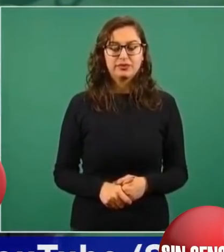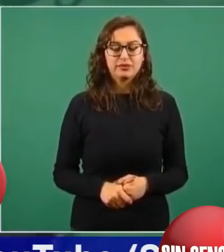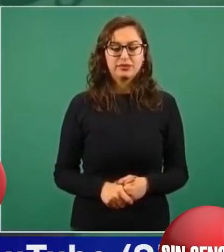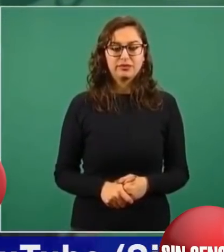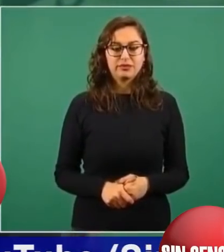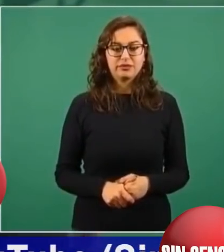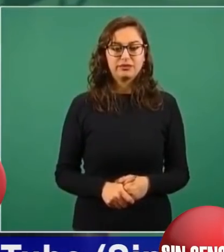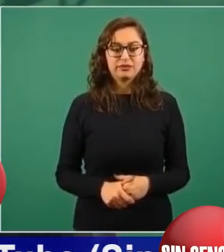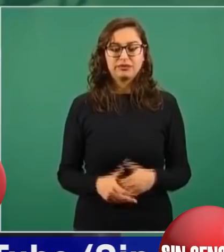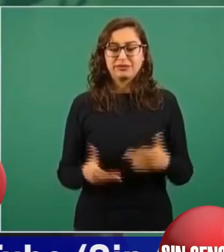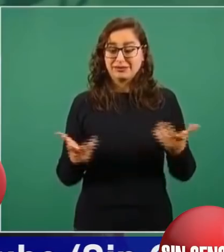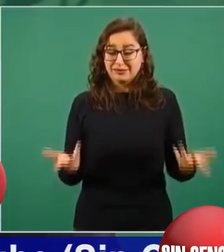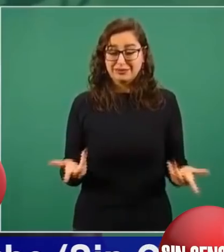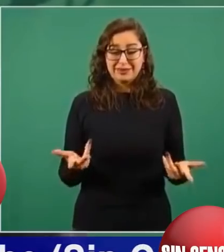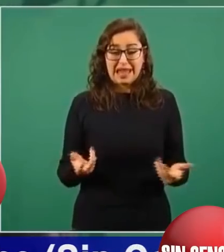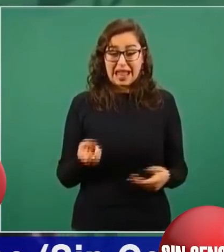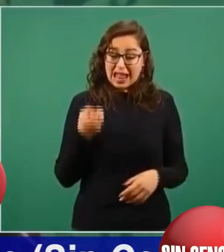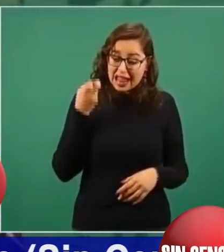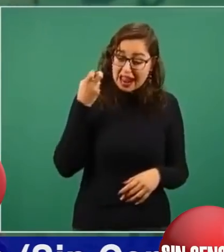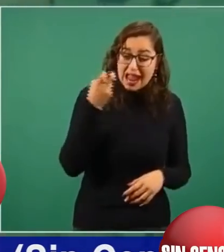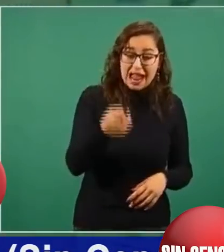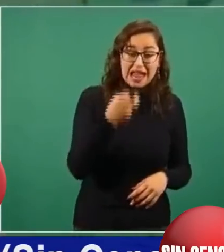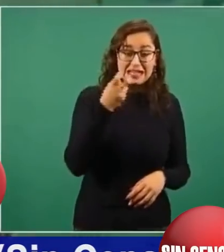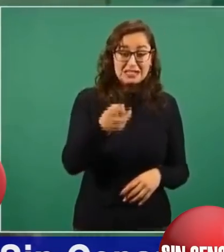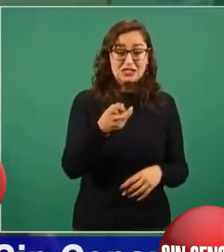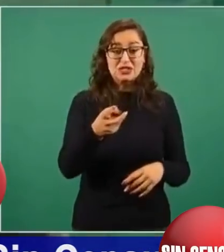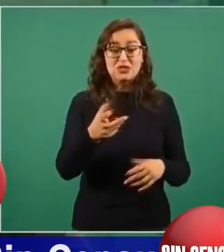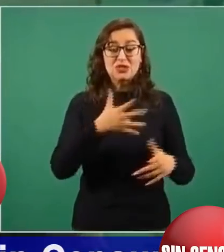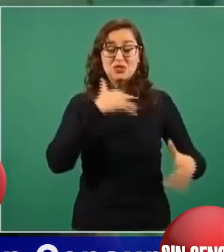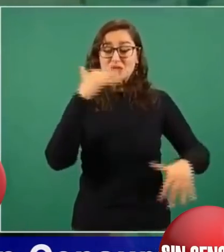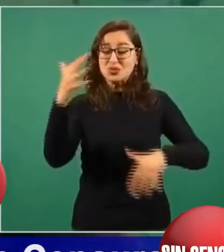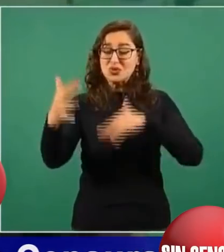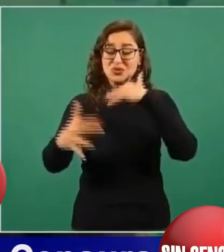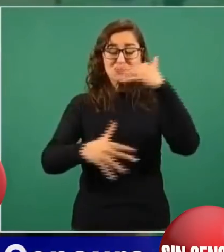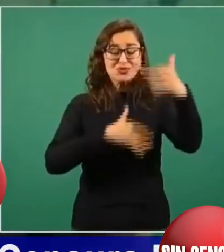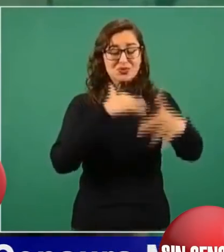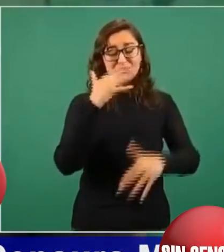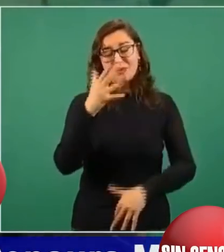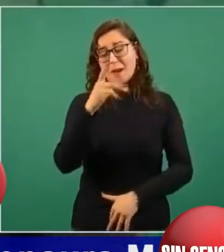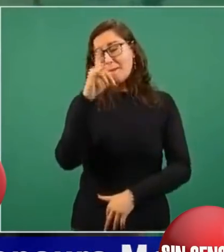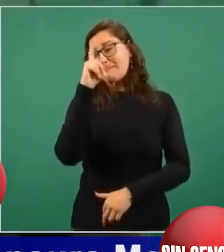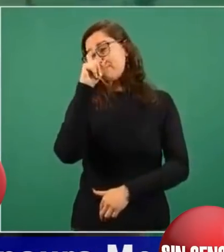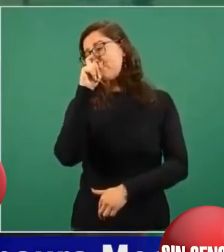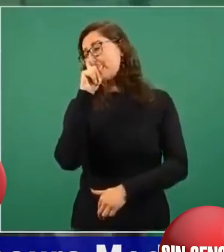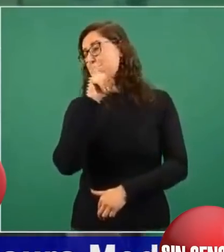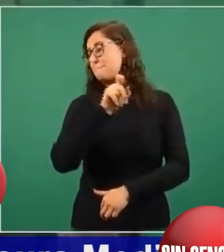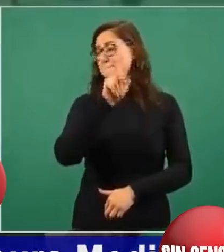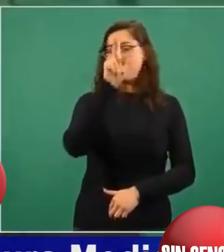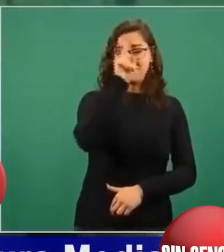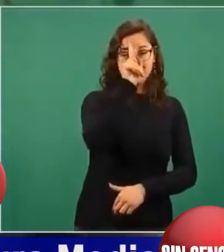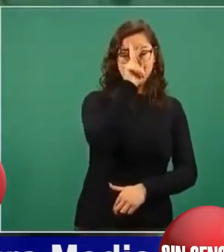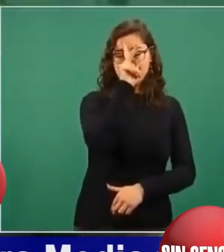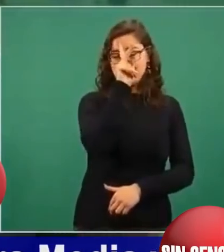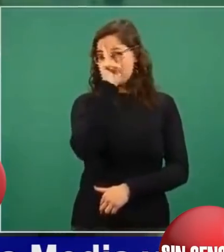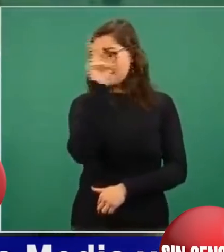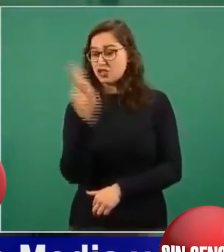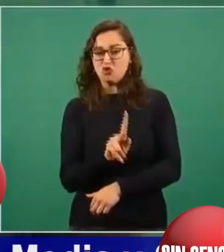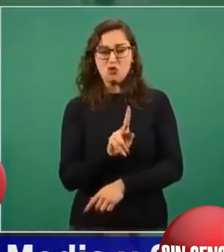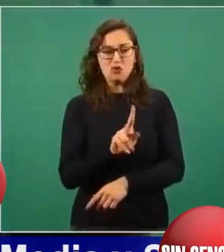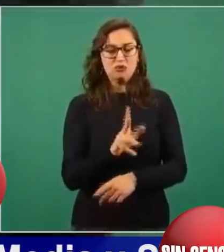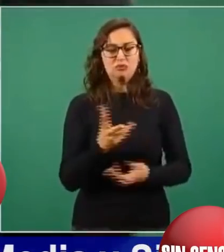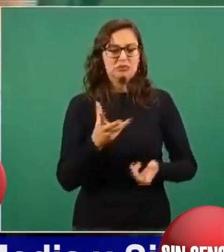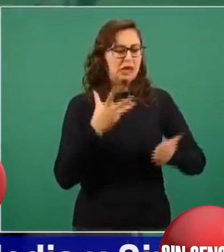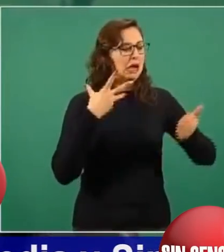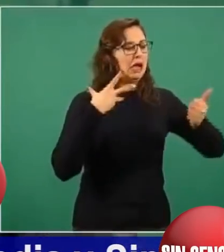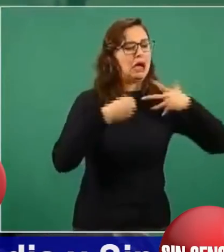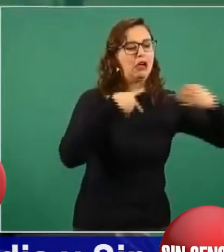de la peste, no de la pandemia, de la peor peste, de lo más funesto, de